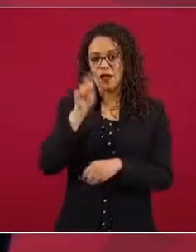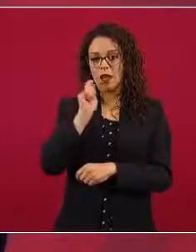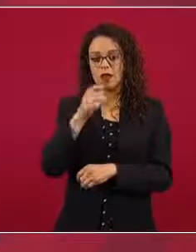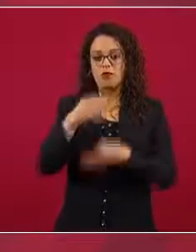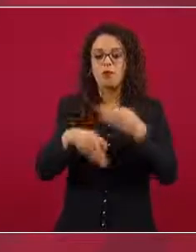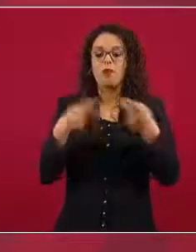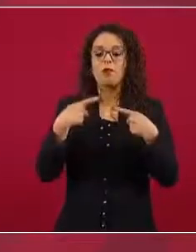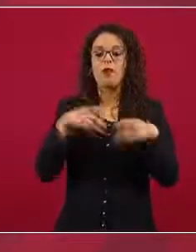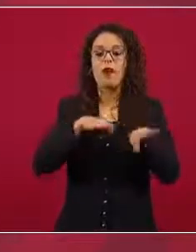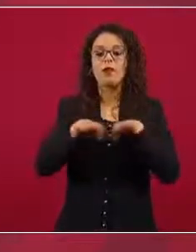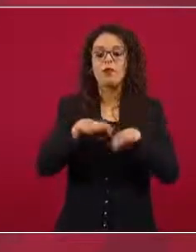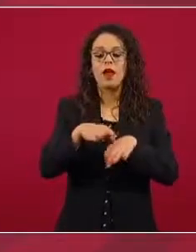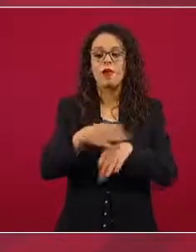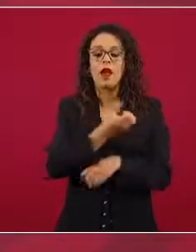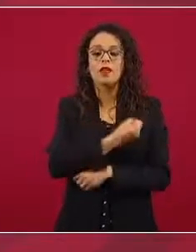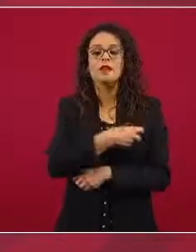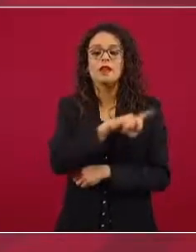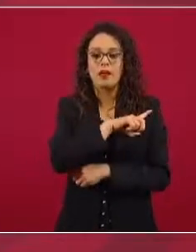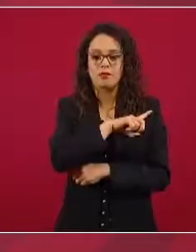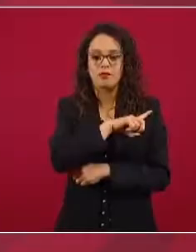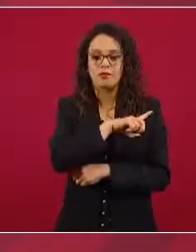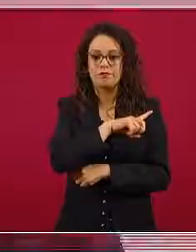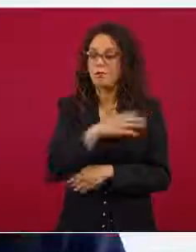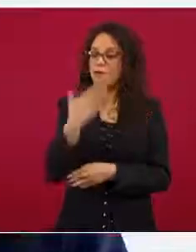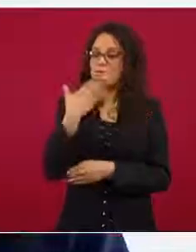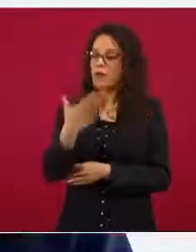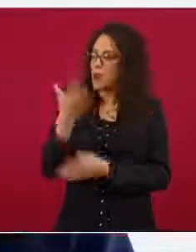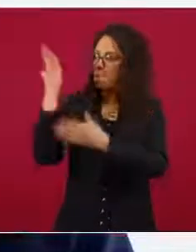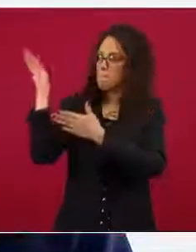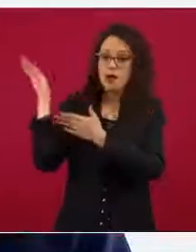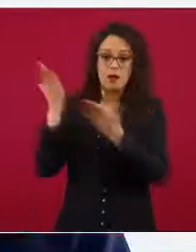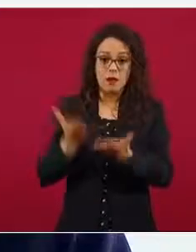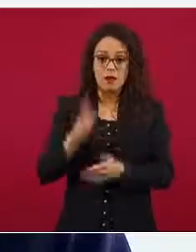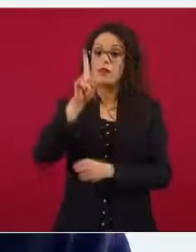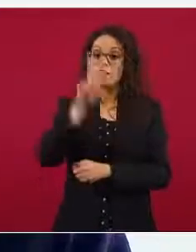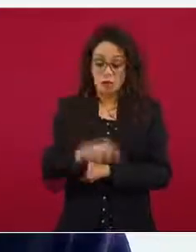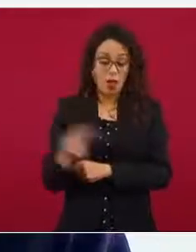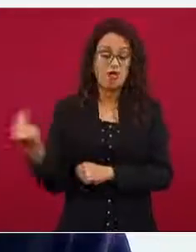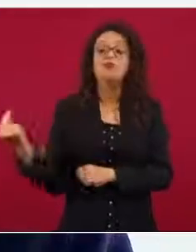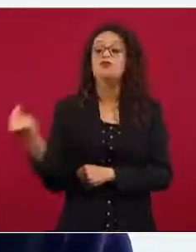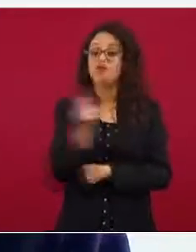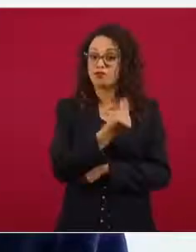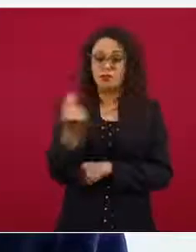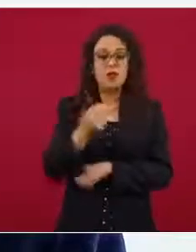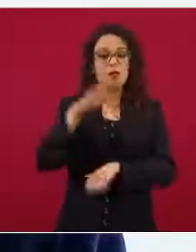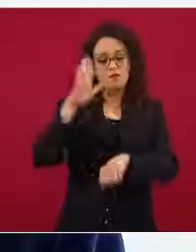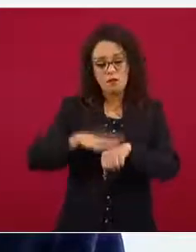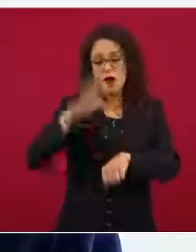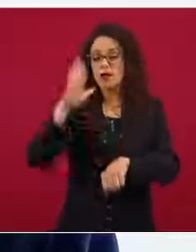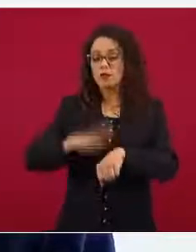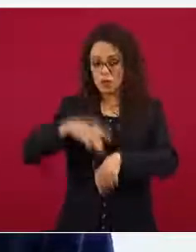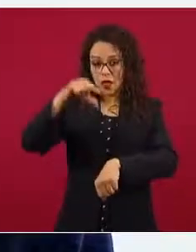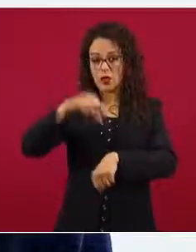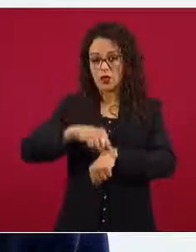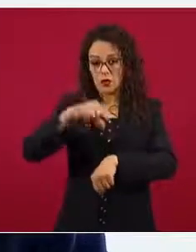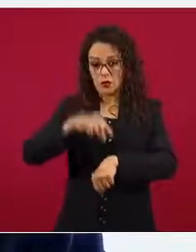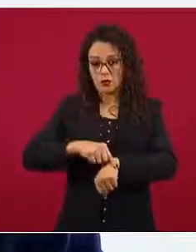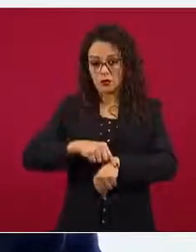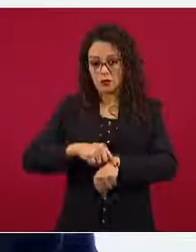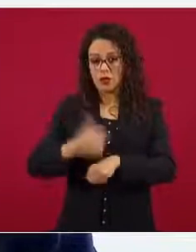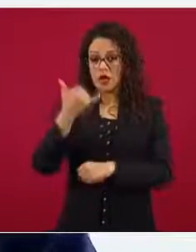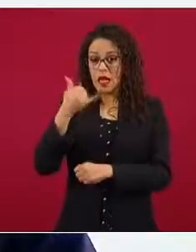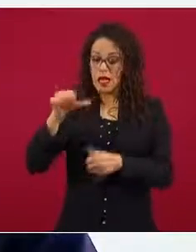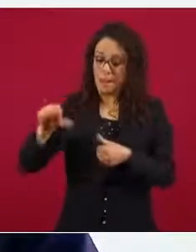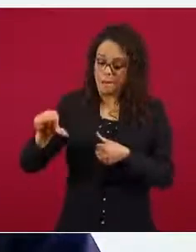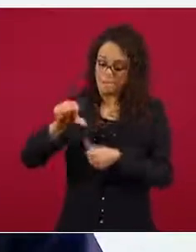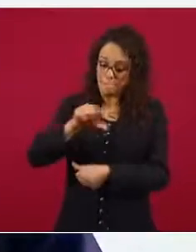salud. Bienvenidos, porque se requieren de más médicos, y también el relevo, porque hay